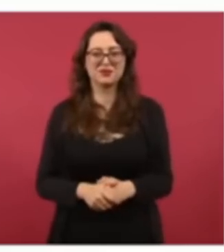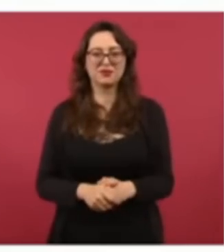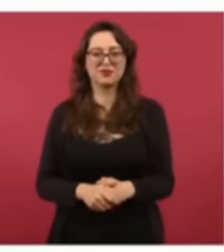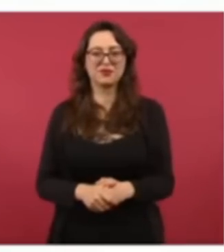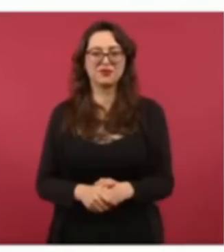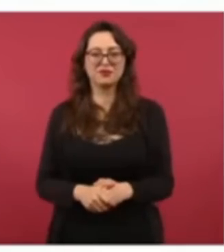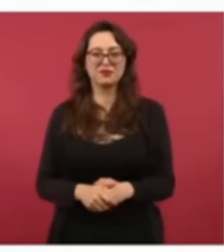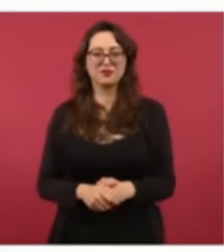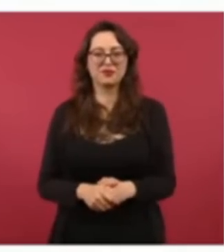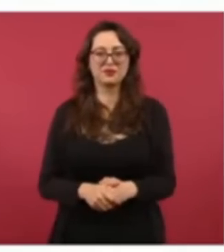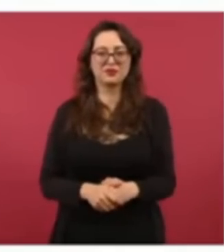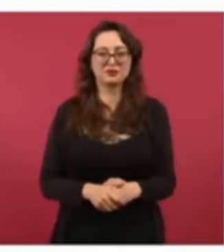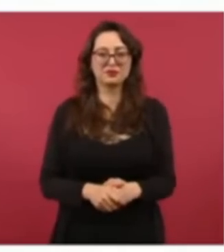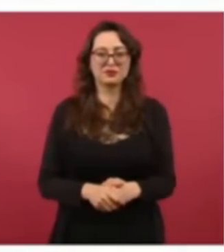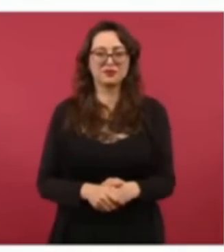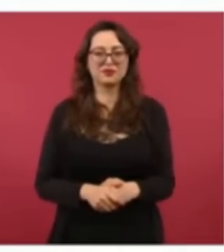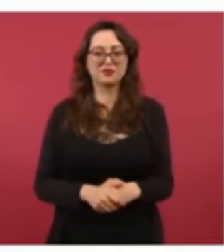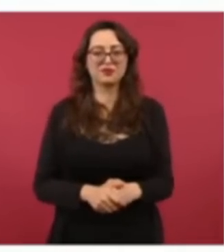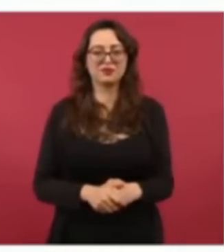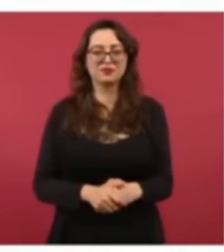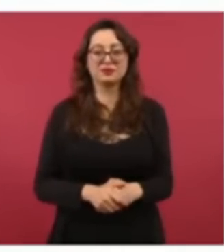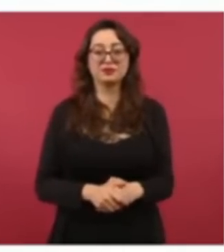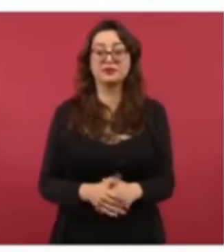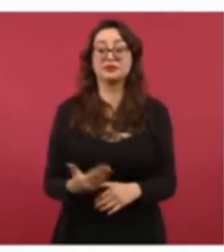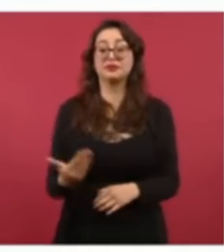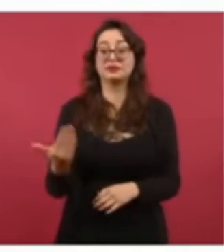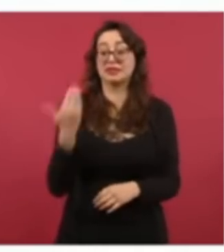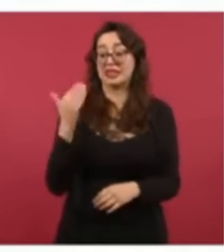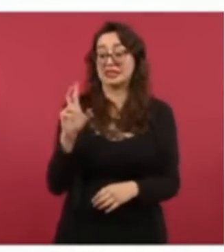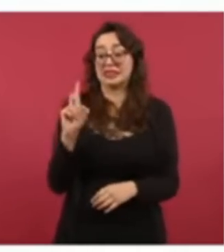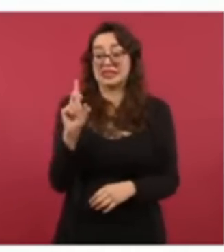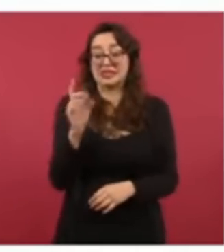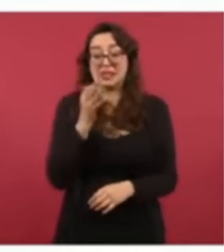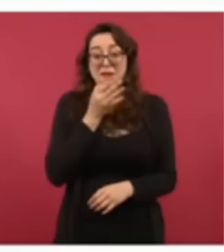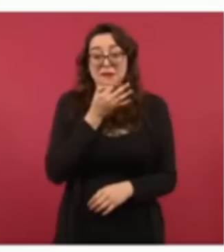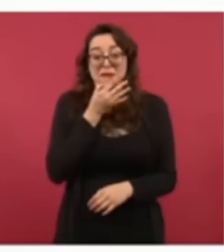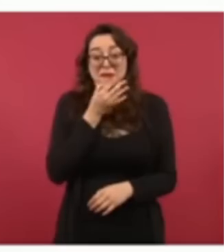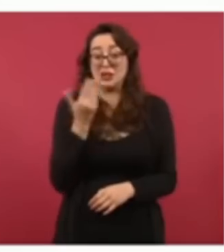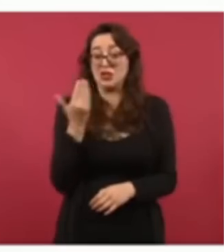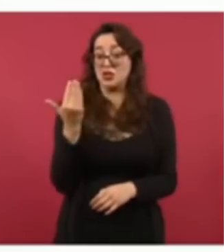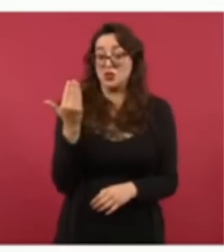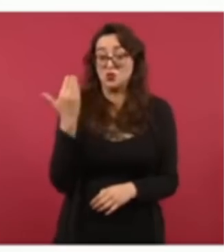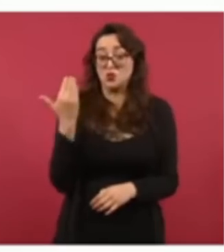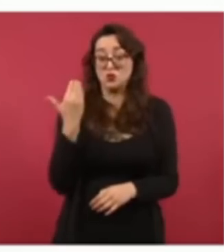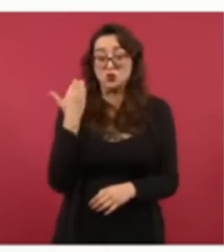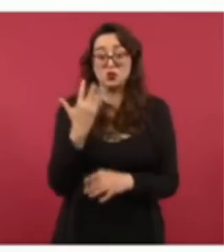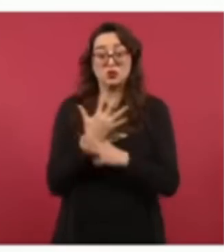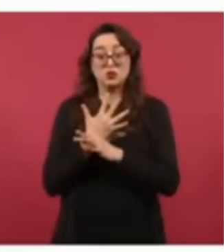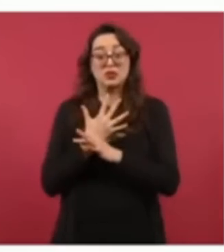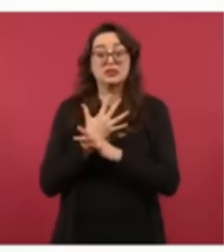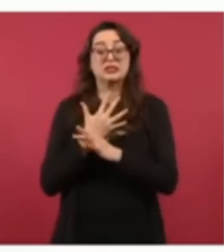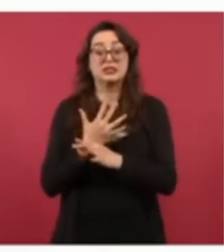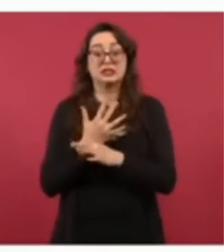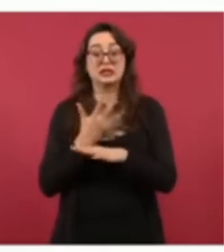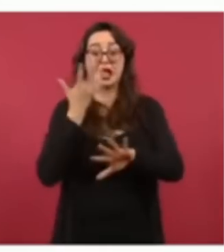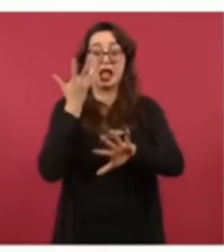están dando a conocer hace media hora que hay un auditor federal que de Estados Unidos, que está investigando a la DEA bajo